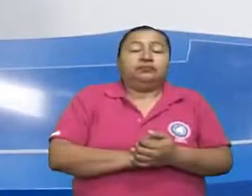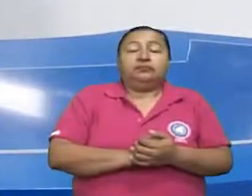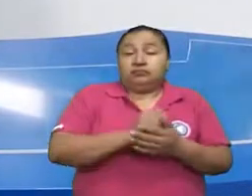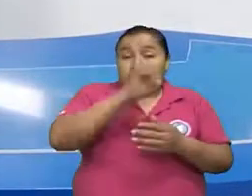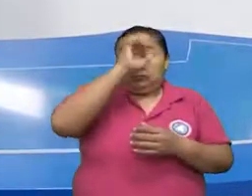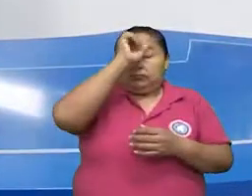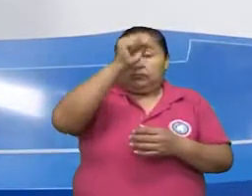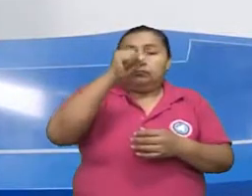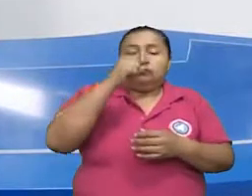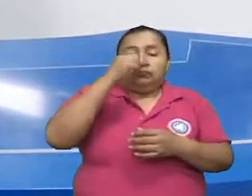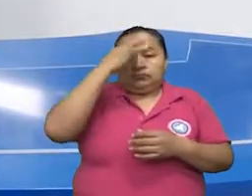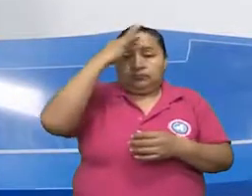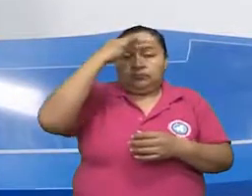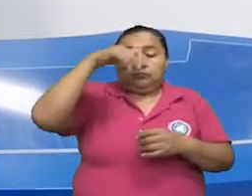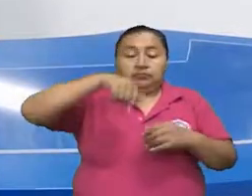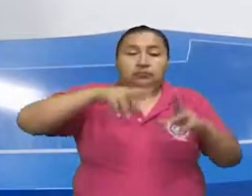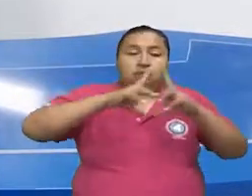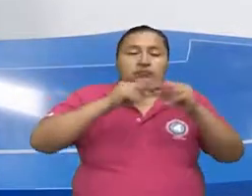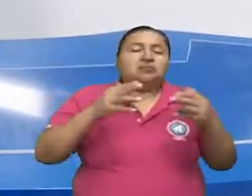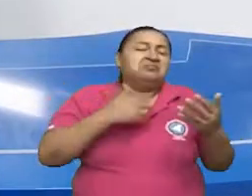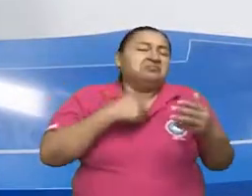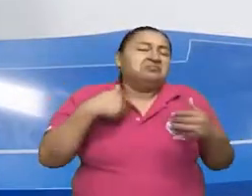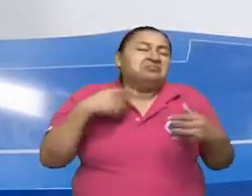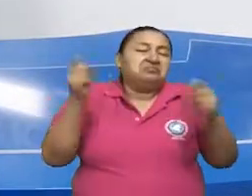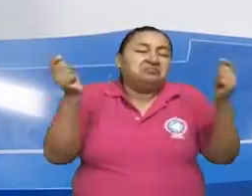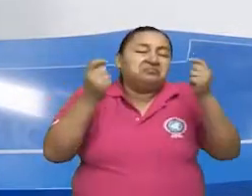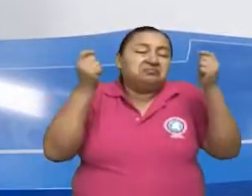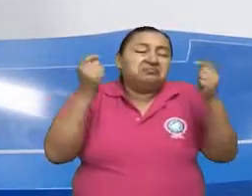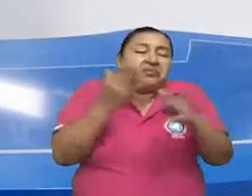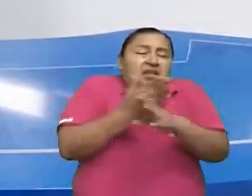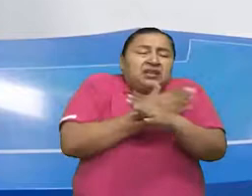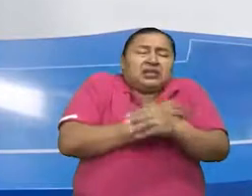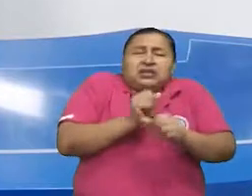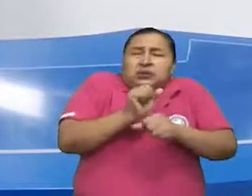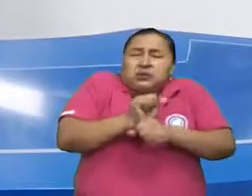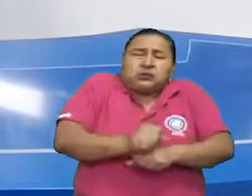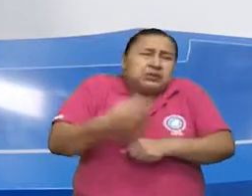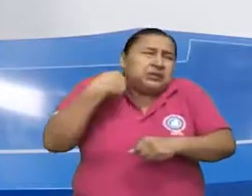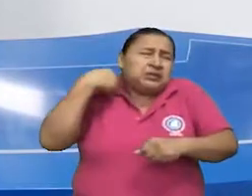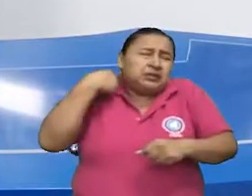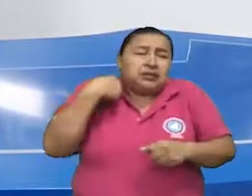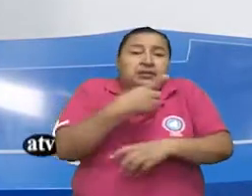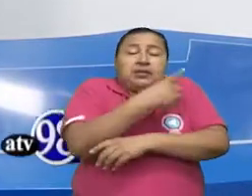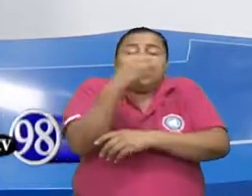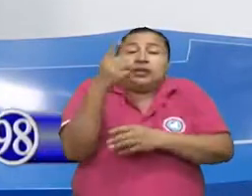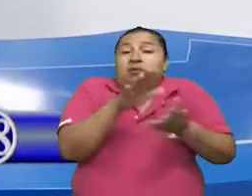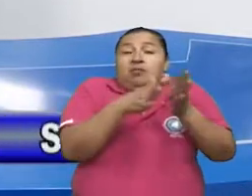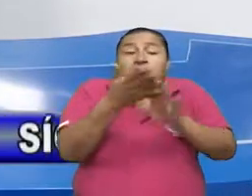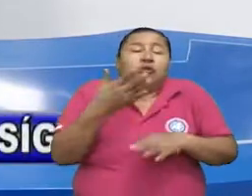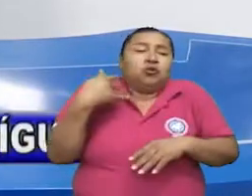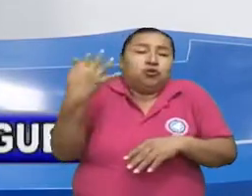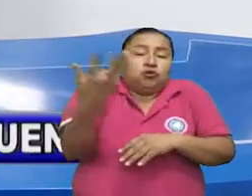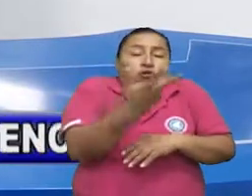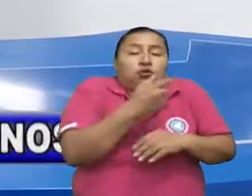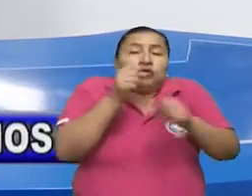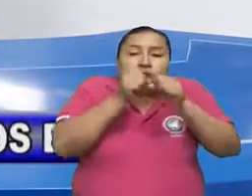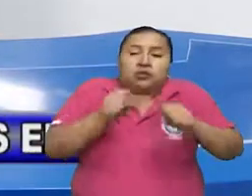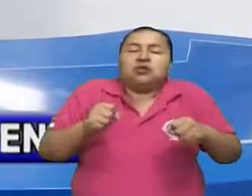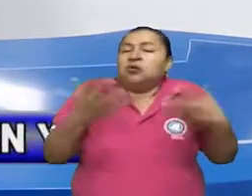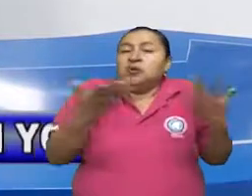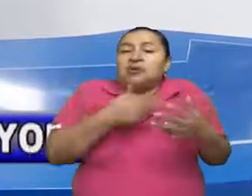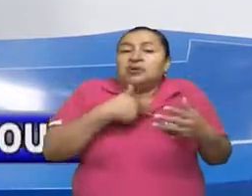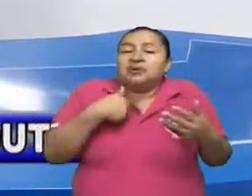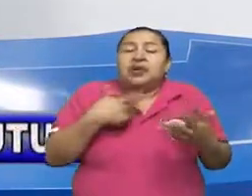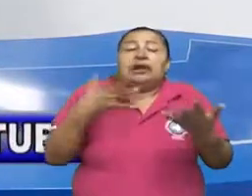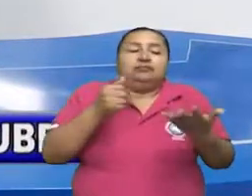Embajada de México en Nicaragua celebrará la prehispánica tradición del Día de los Fieles Difuntos y Todos los Santos, con exhibiciones de altares